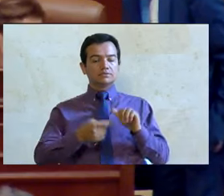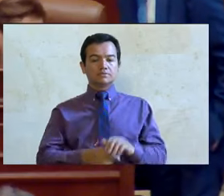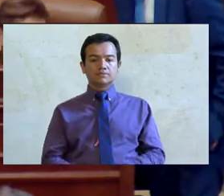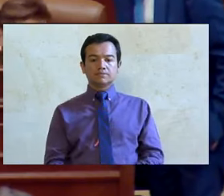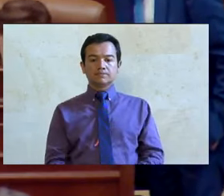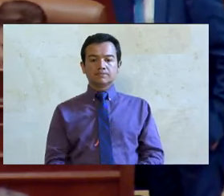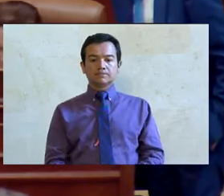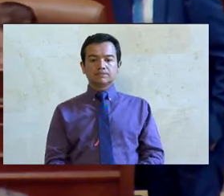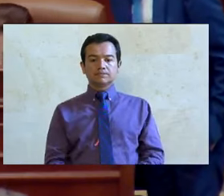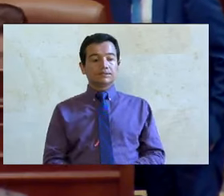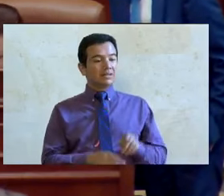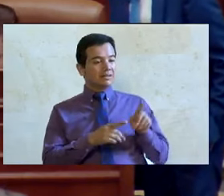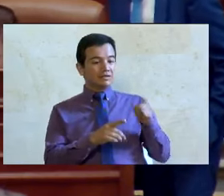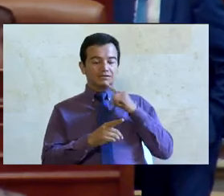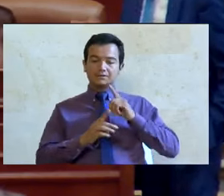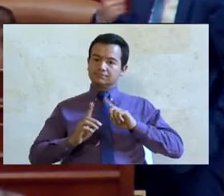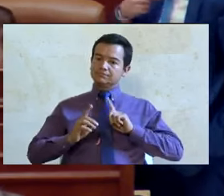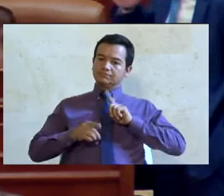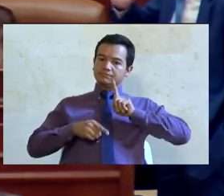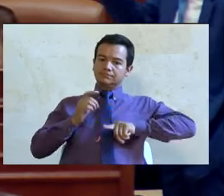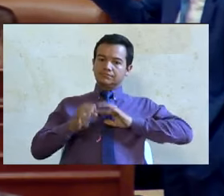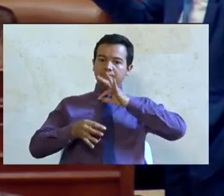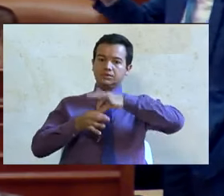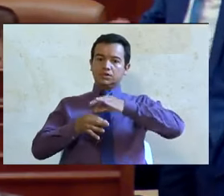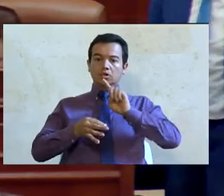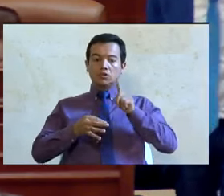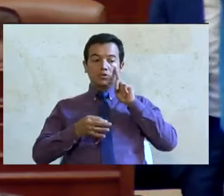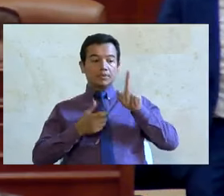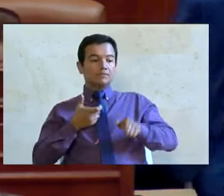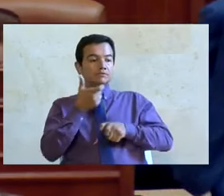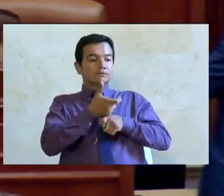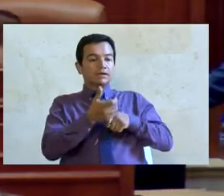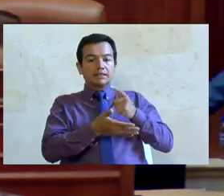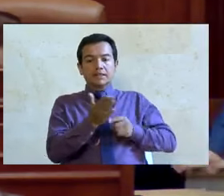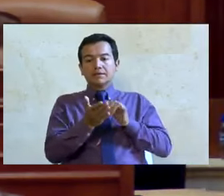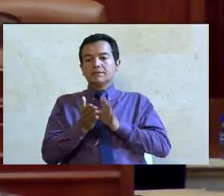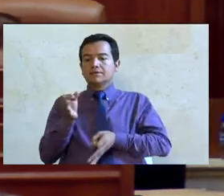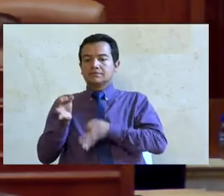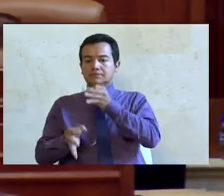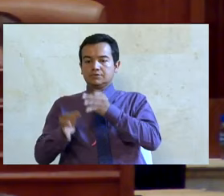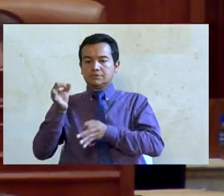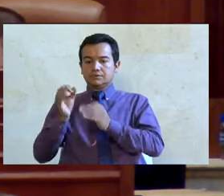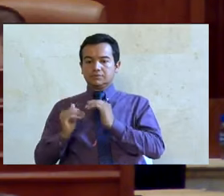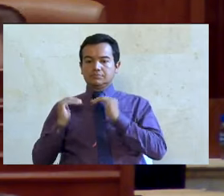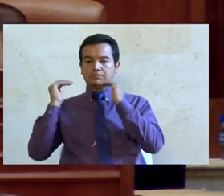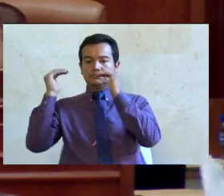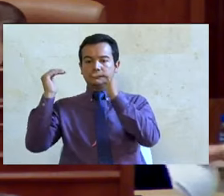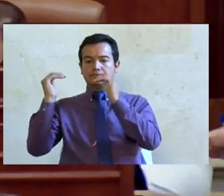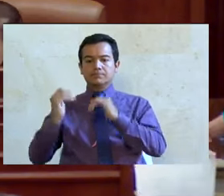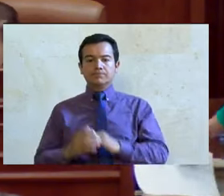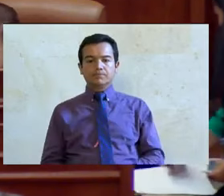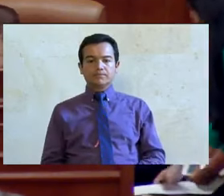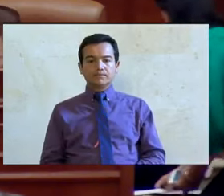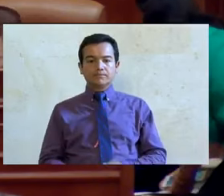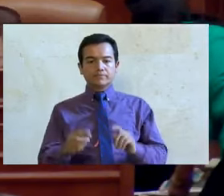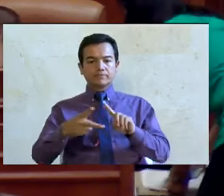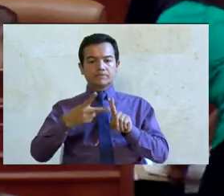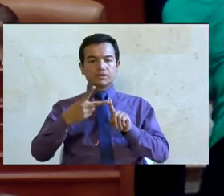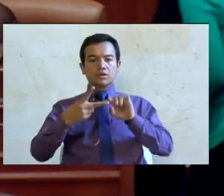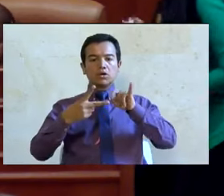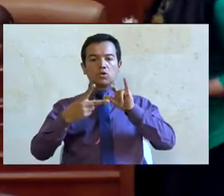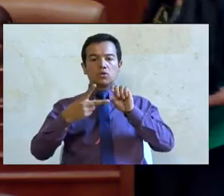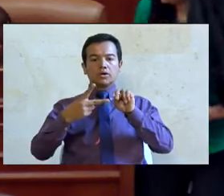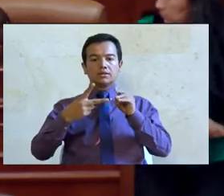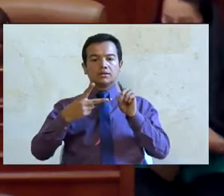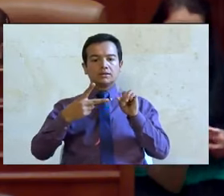carrasquilla se declara impedido porque tiene una investigación en la Corte Suprema Juan Felipe